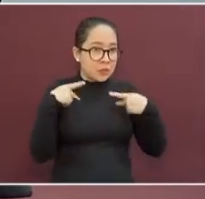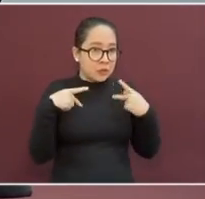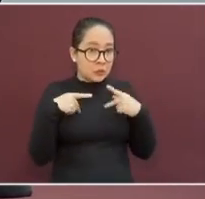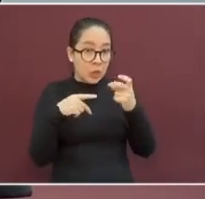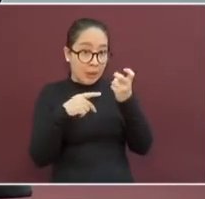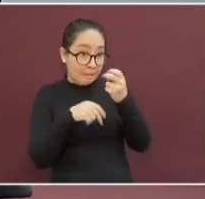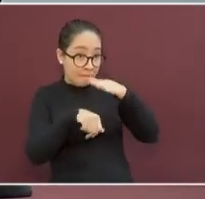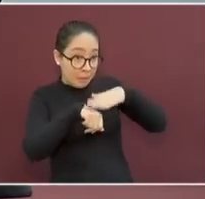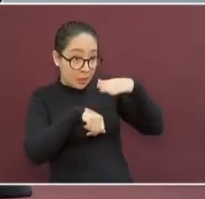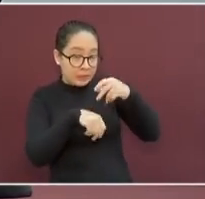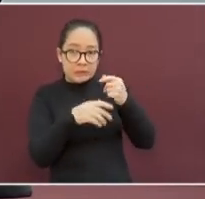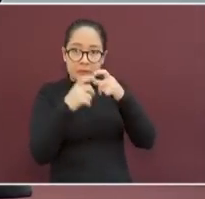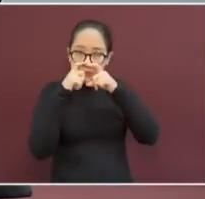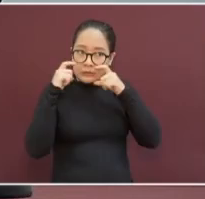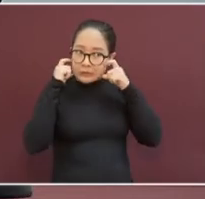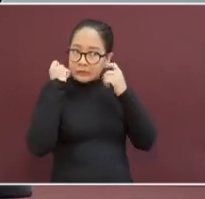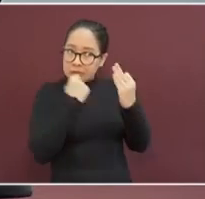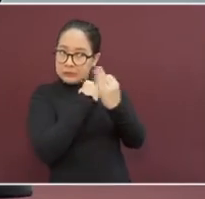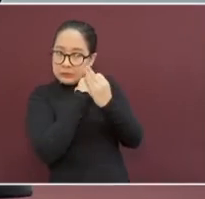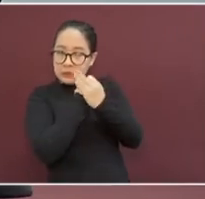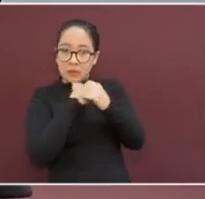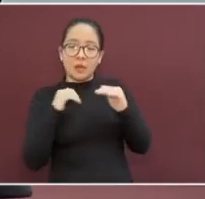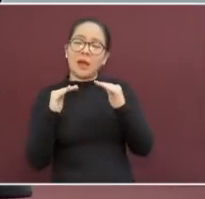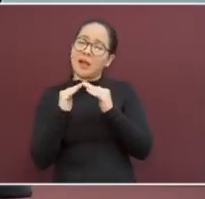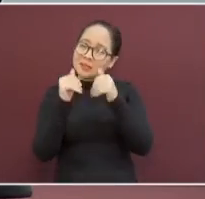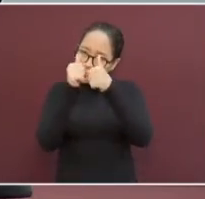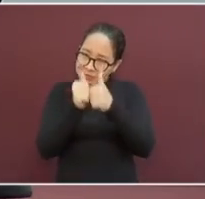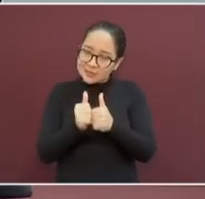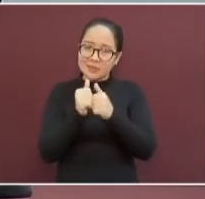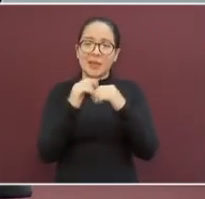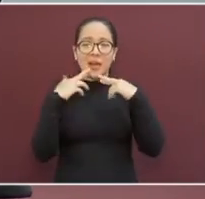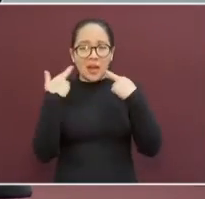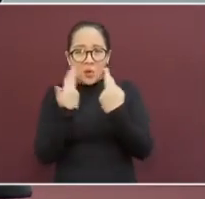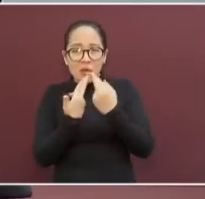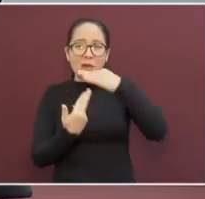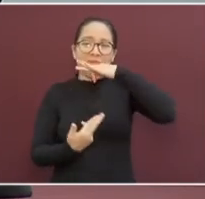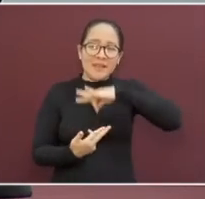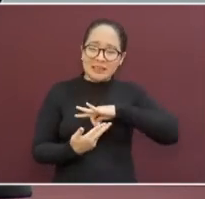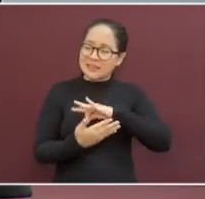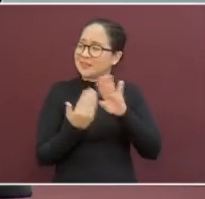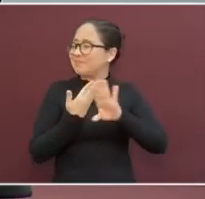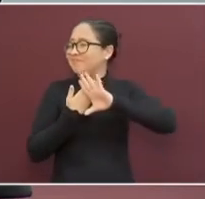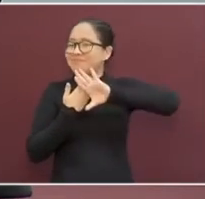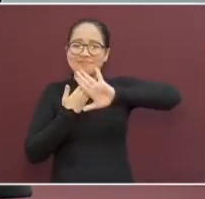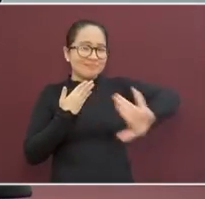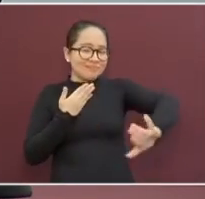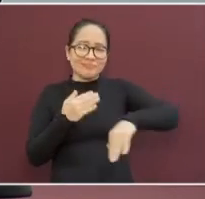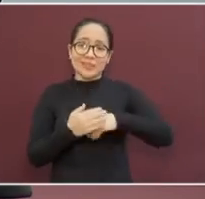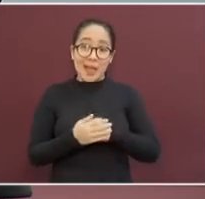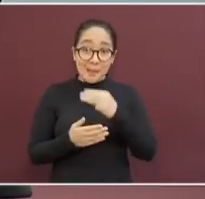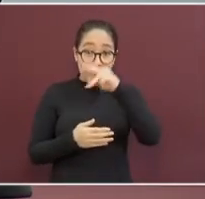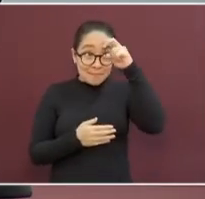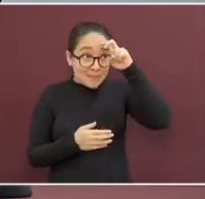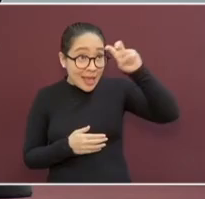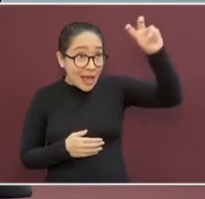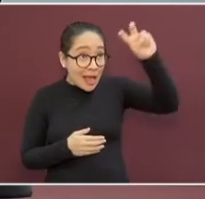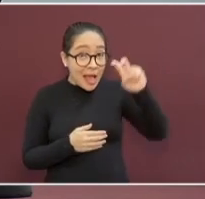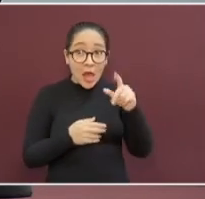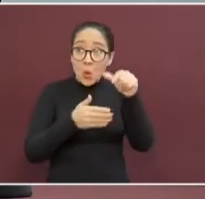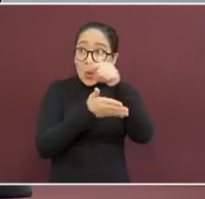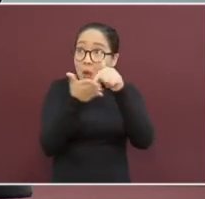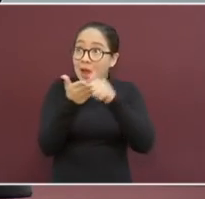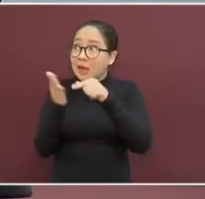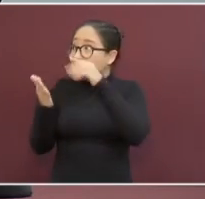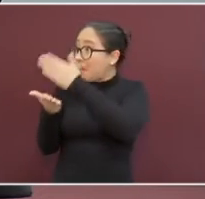casa si no es necesario salir evitar la fiesta las reuniones o viajar de un municipio a otro con